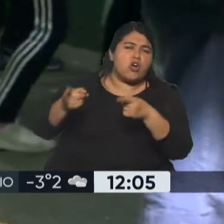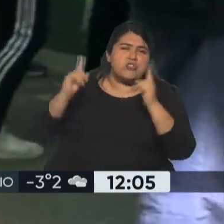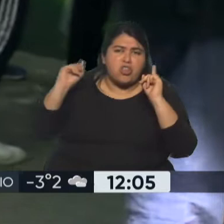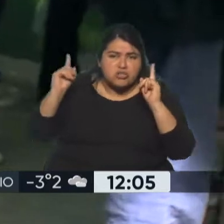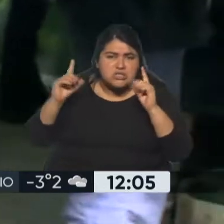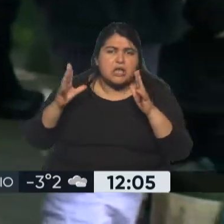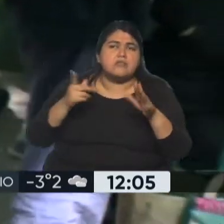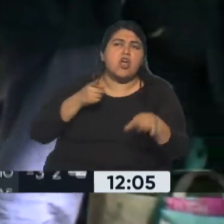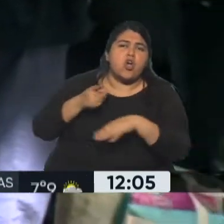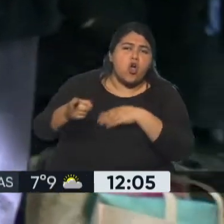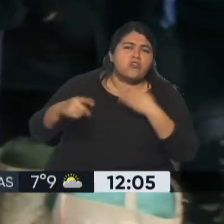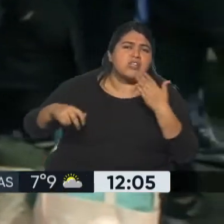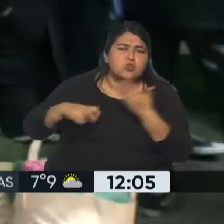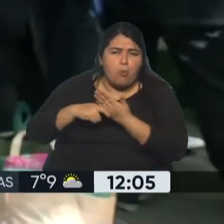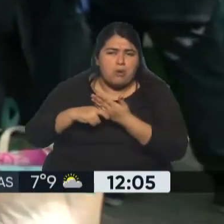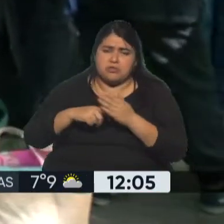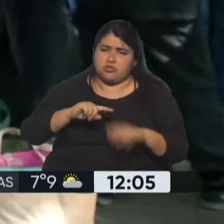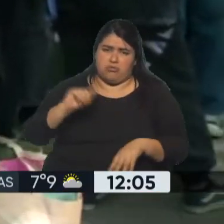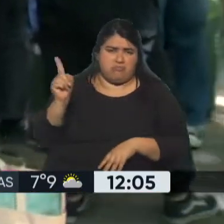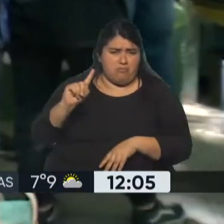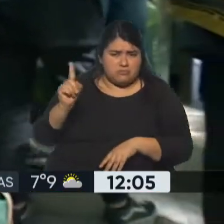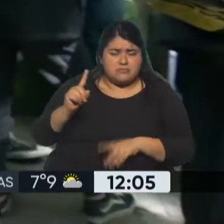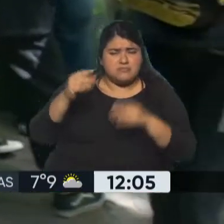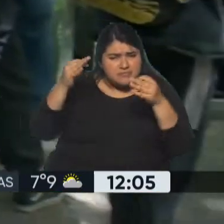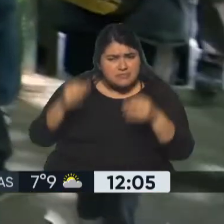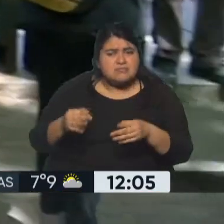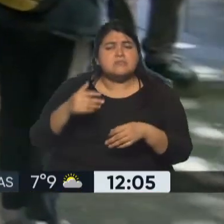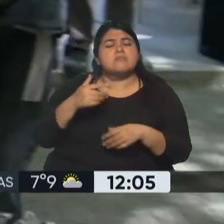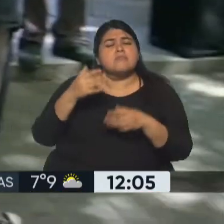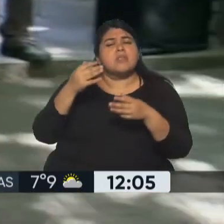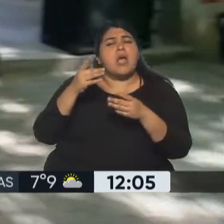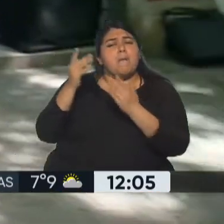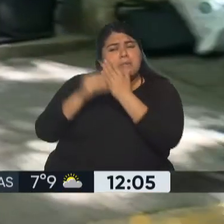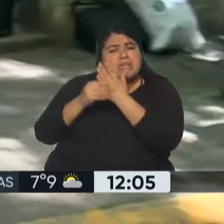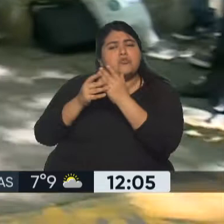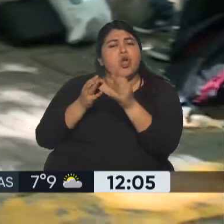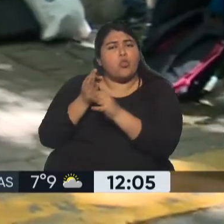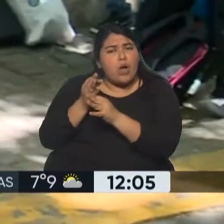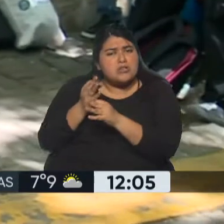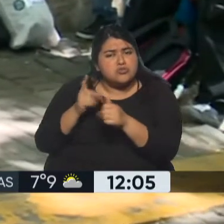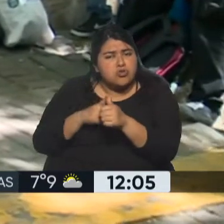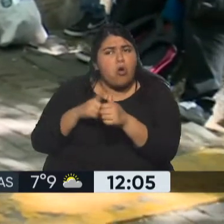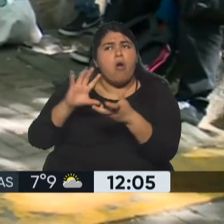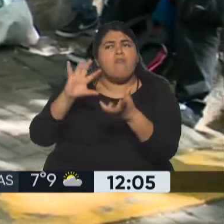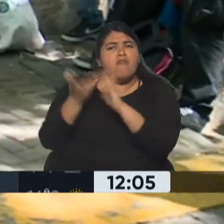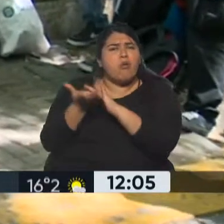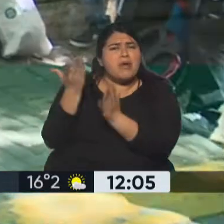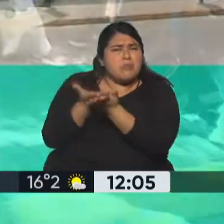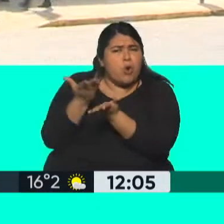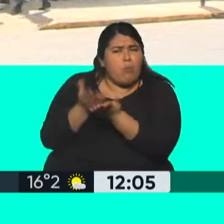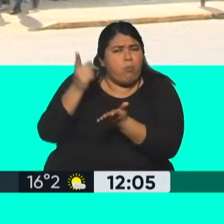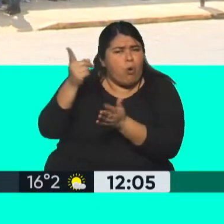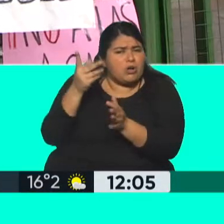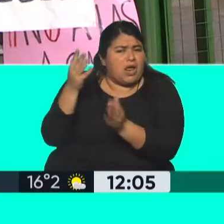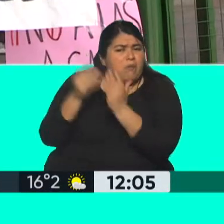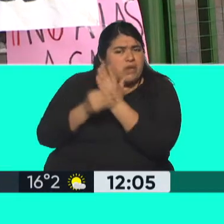los supervisores de nuestros directivos, sino que es hacia el ministro de Educación, hacia el modelo que se plantea de educación y hacia las